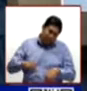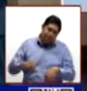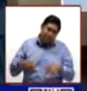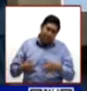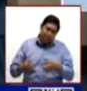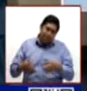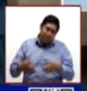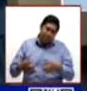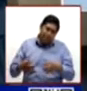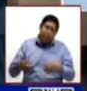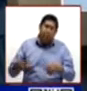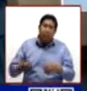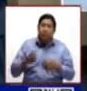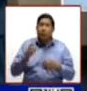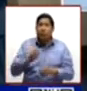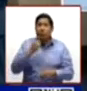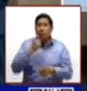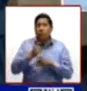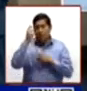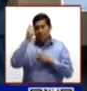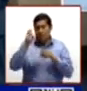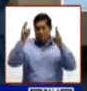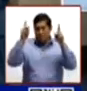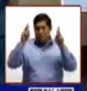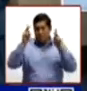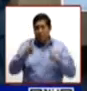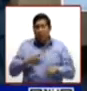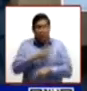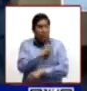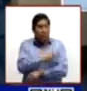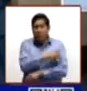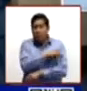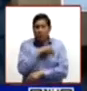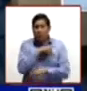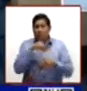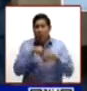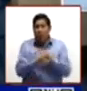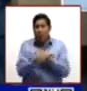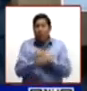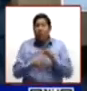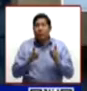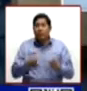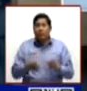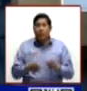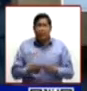transformadores para evitar el perjuicio, en particular de los pacientes que están internados en la misma.